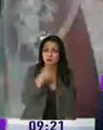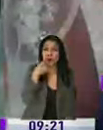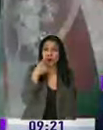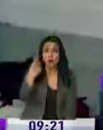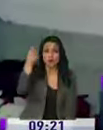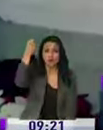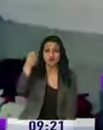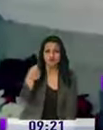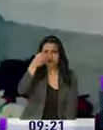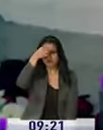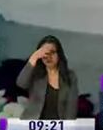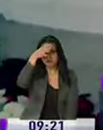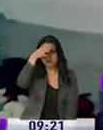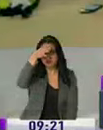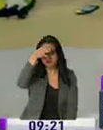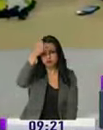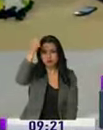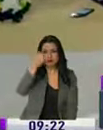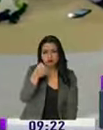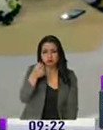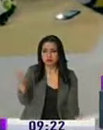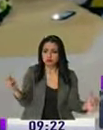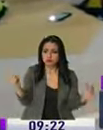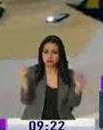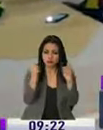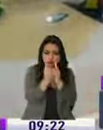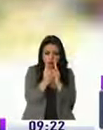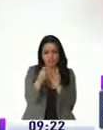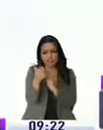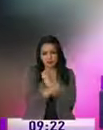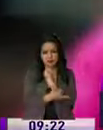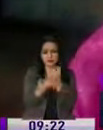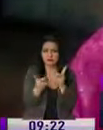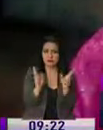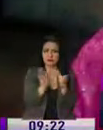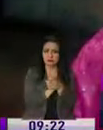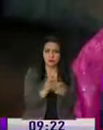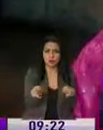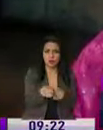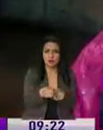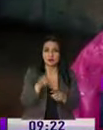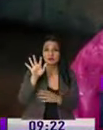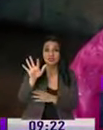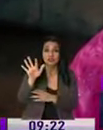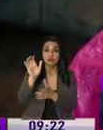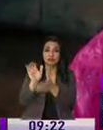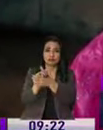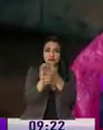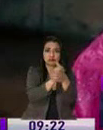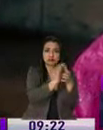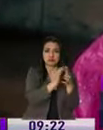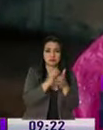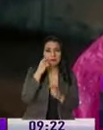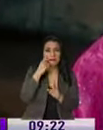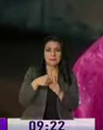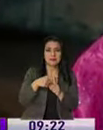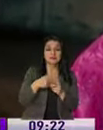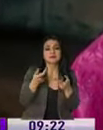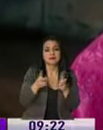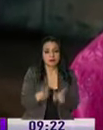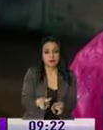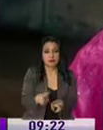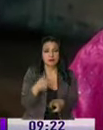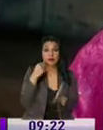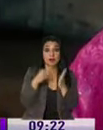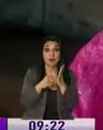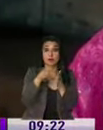realiza el ritual, que también ha unido a mestizos y hasta extranjeros. 5 parejas mestizas y también hecho extranjero, ¿no? A los